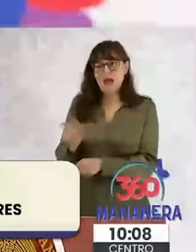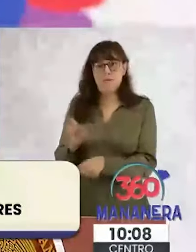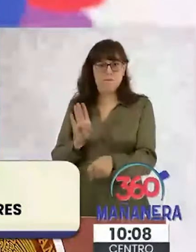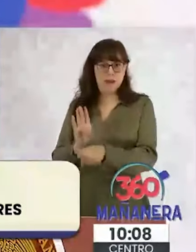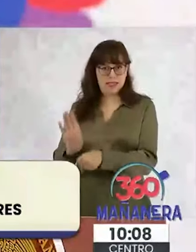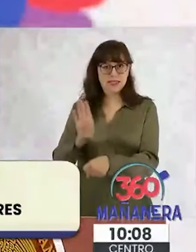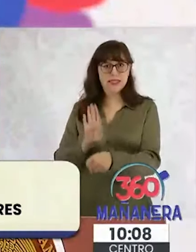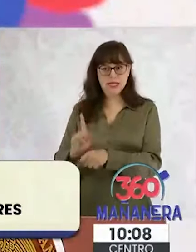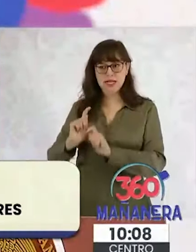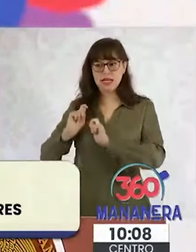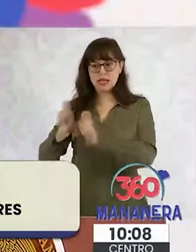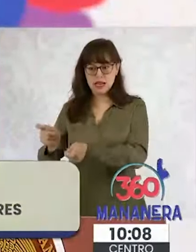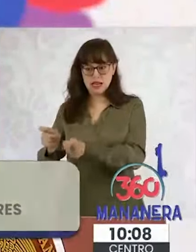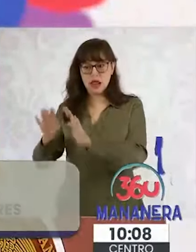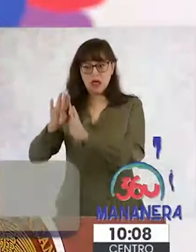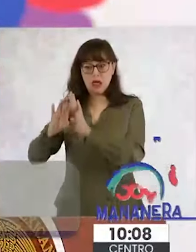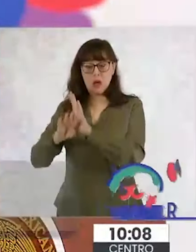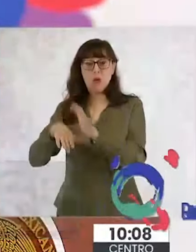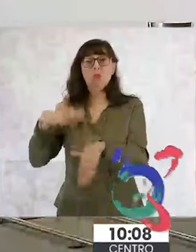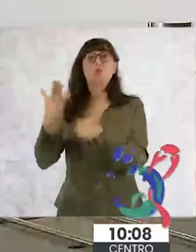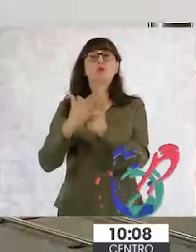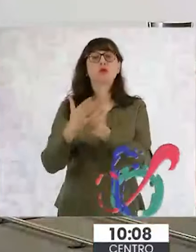asumir la